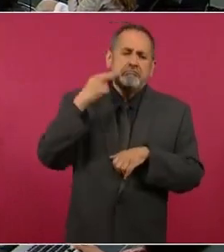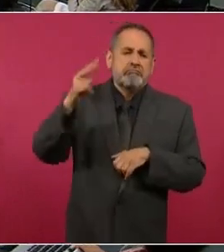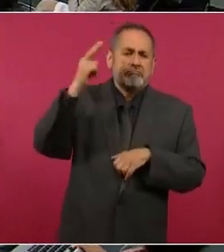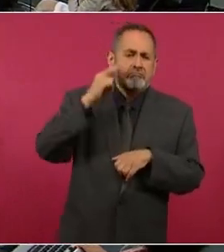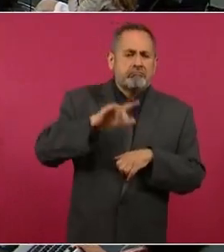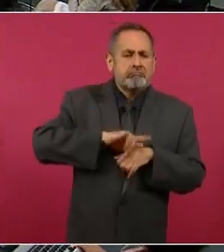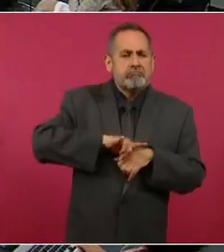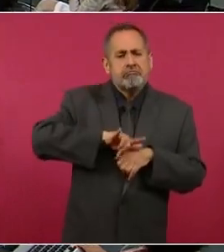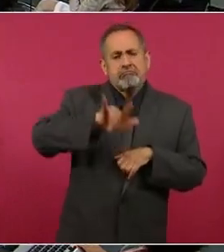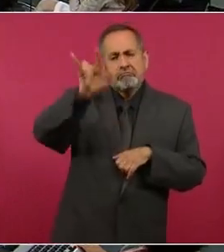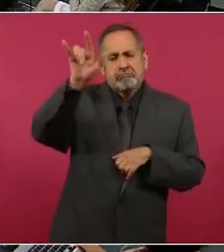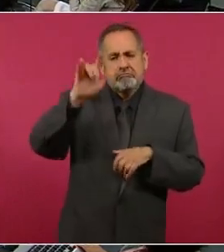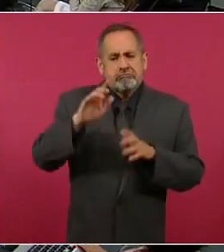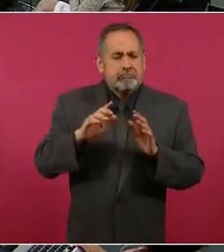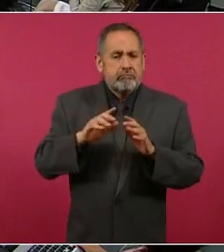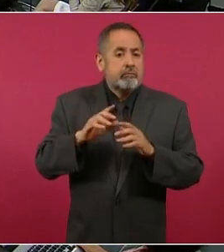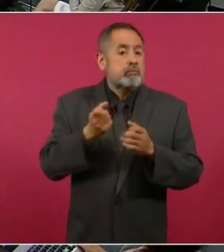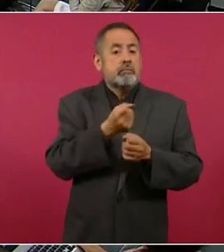al espacio.